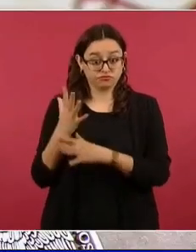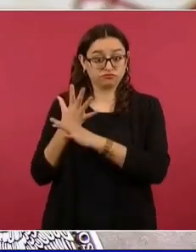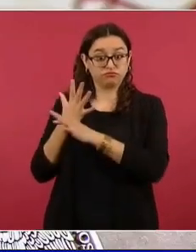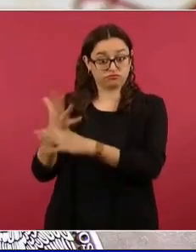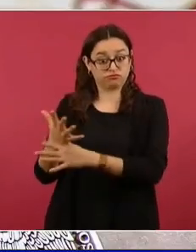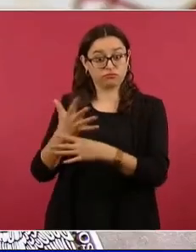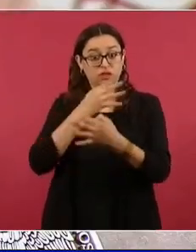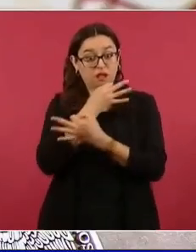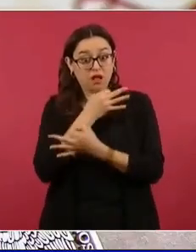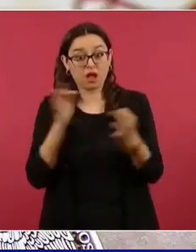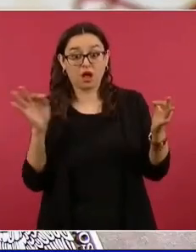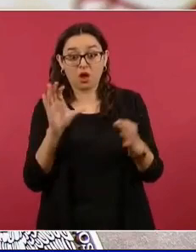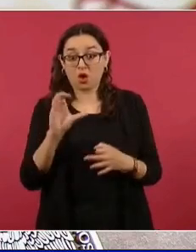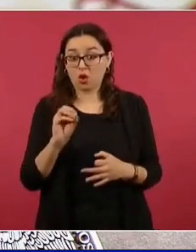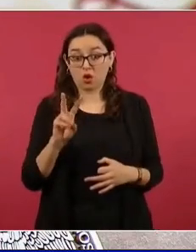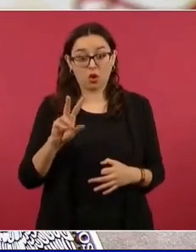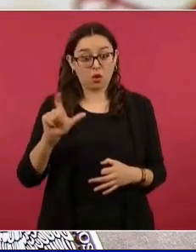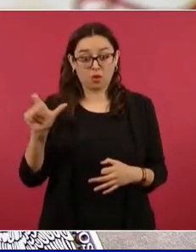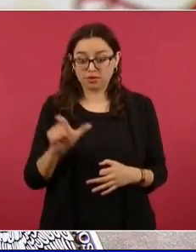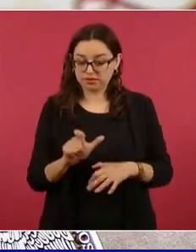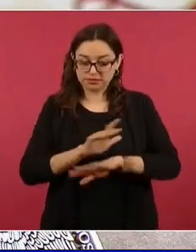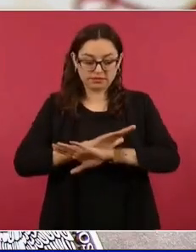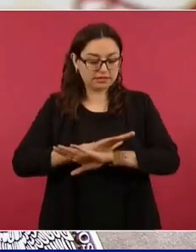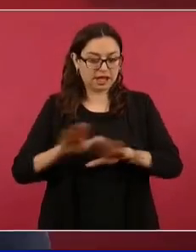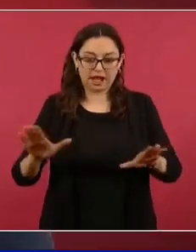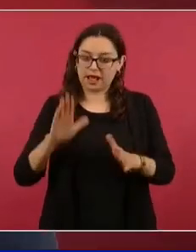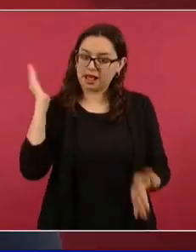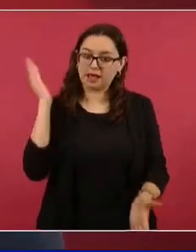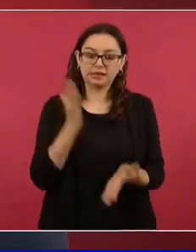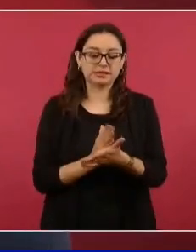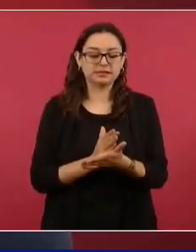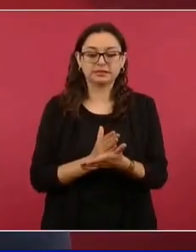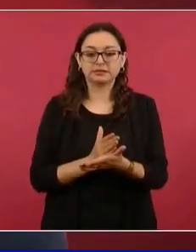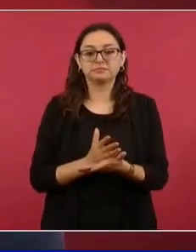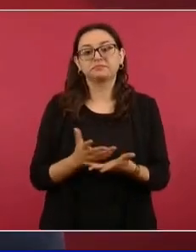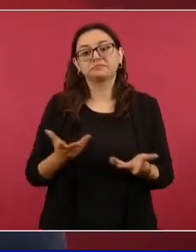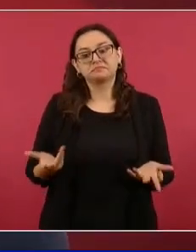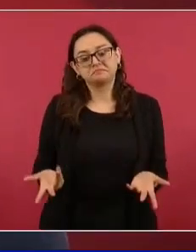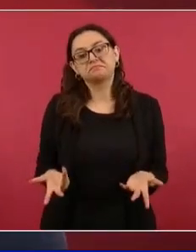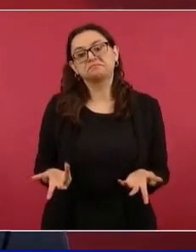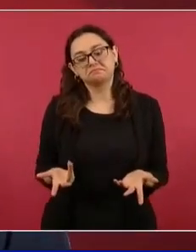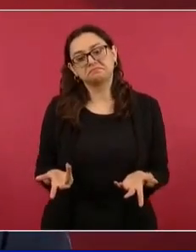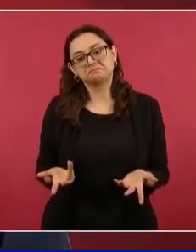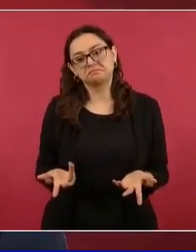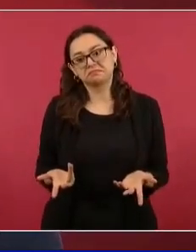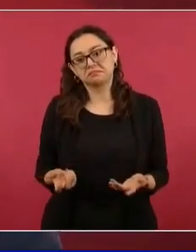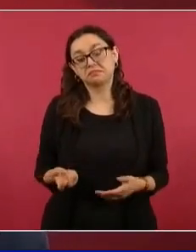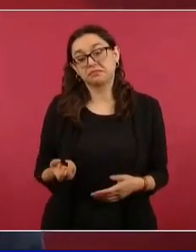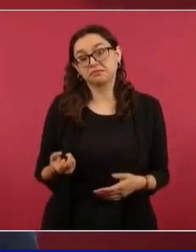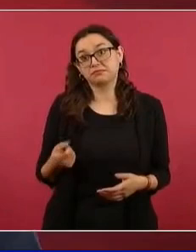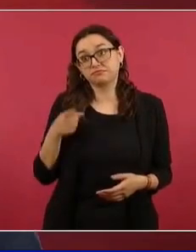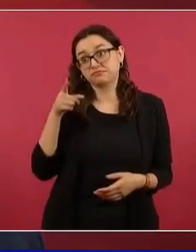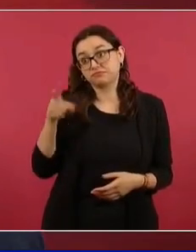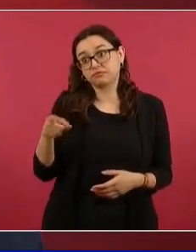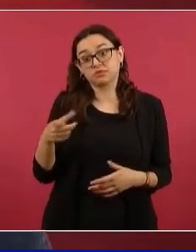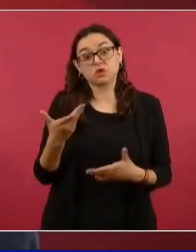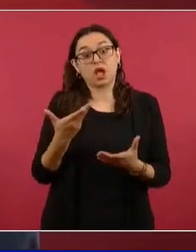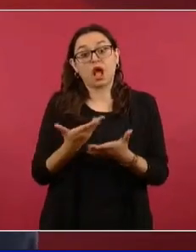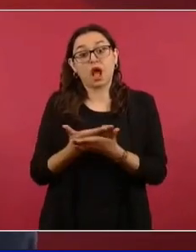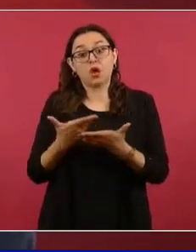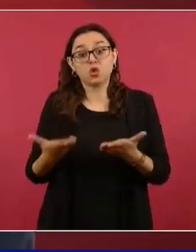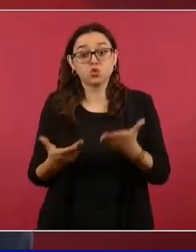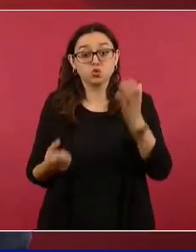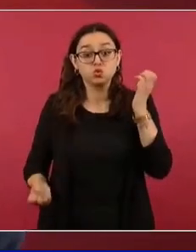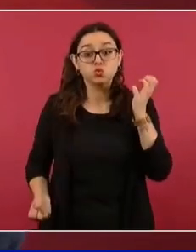a un nuevo momento. Dicho sea de paso, quizá debió haber sido el momento inicial y no el final, en donde